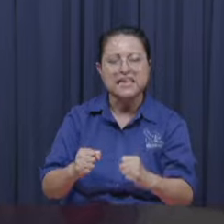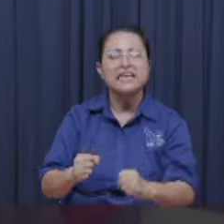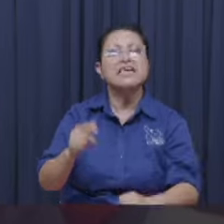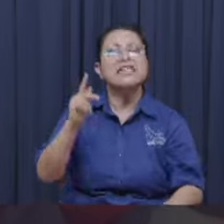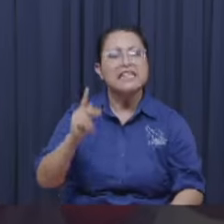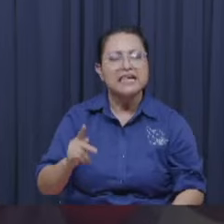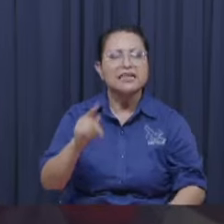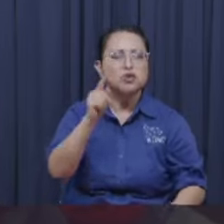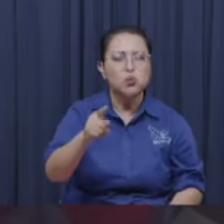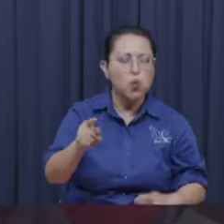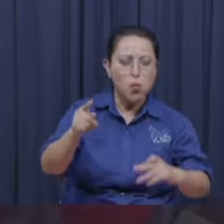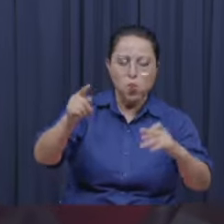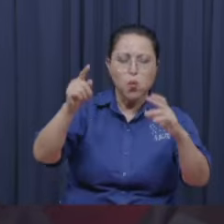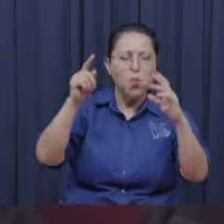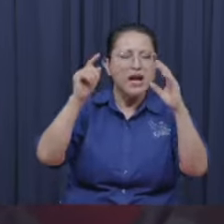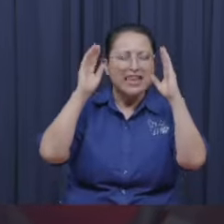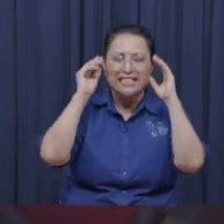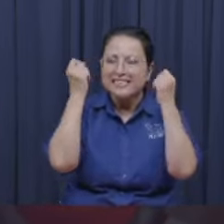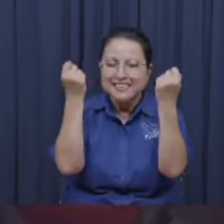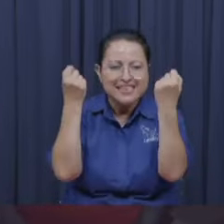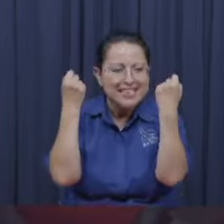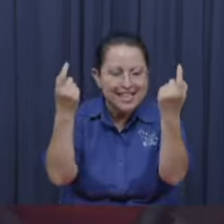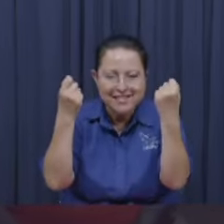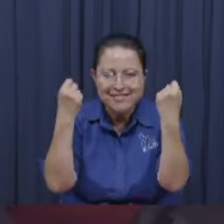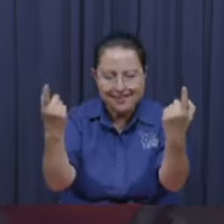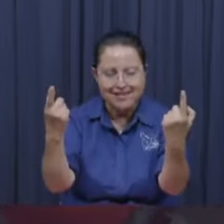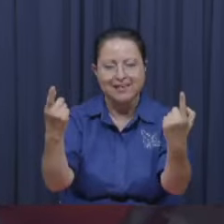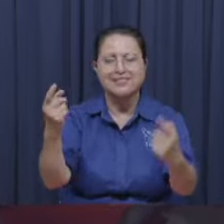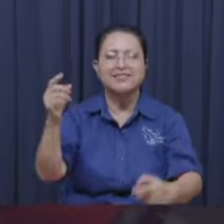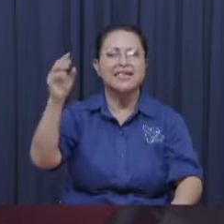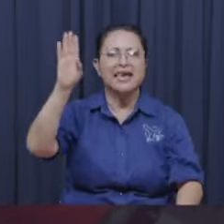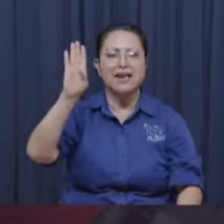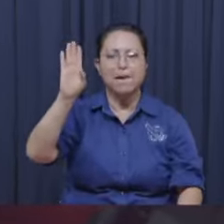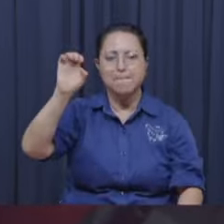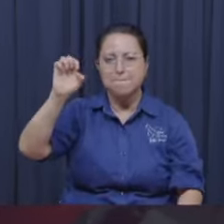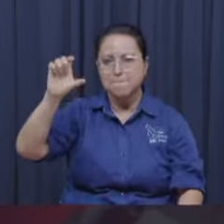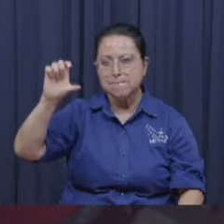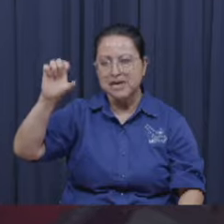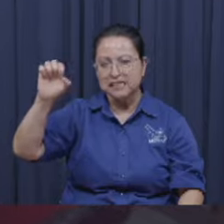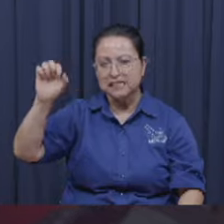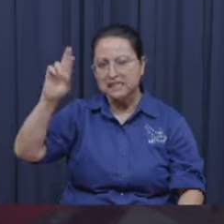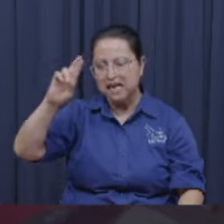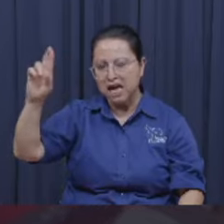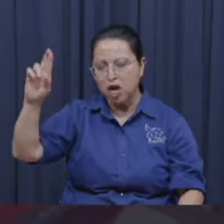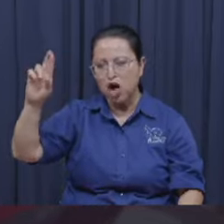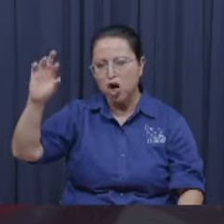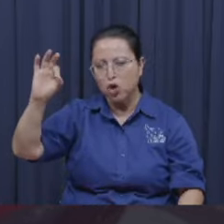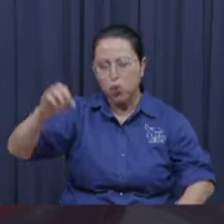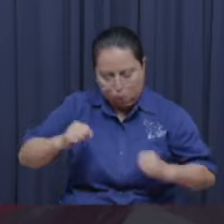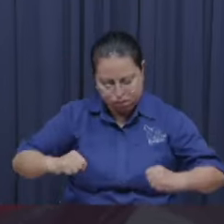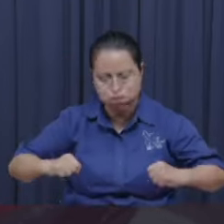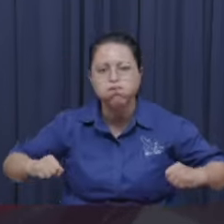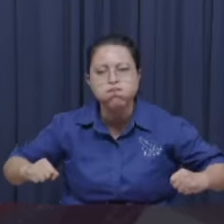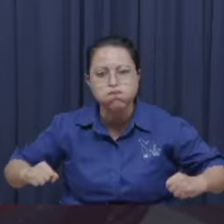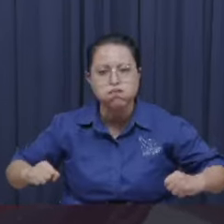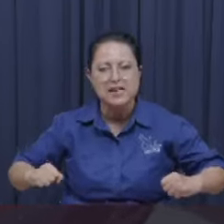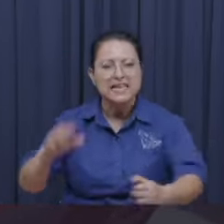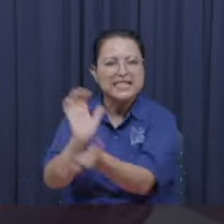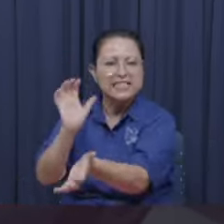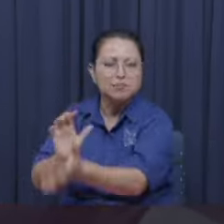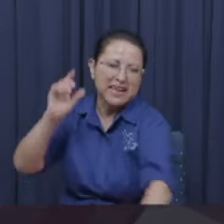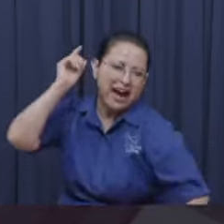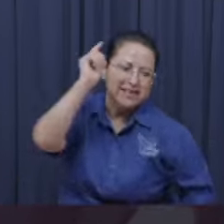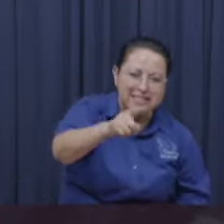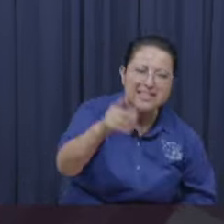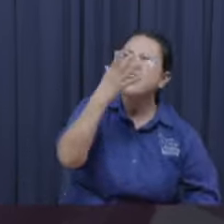engordado esperándote si decides reconciliarte con el Señor. Que todavía hay esperanza,